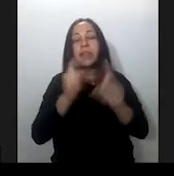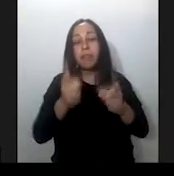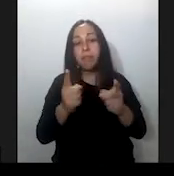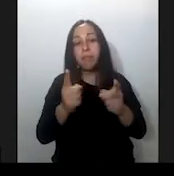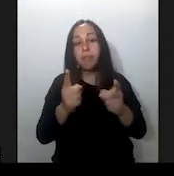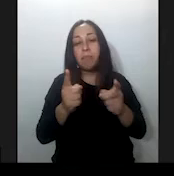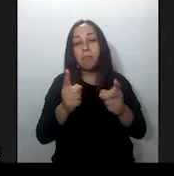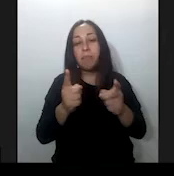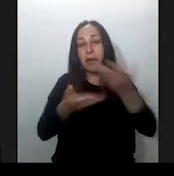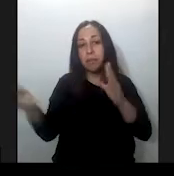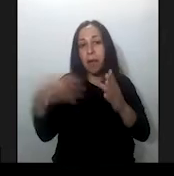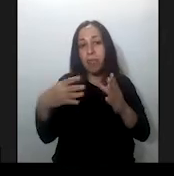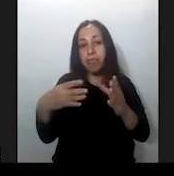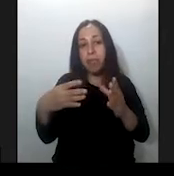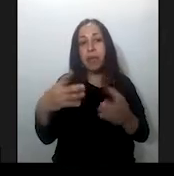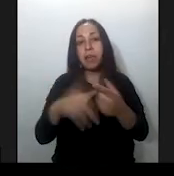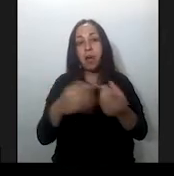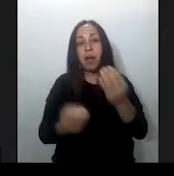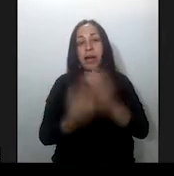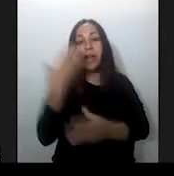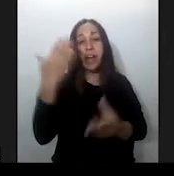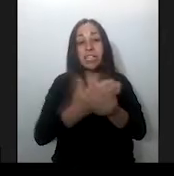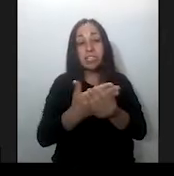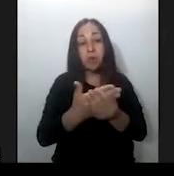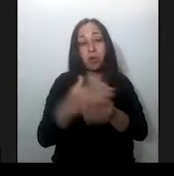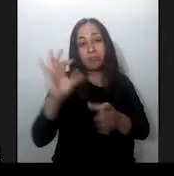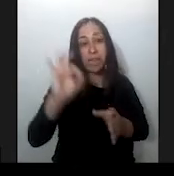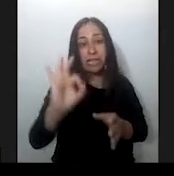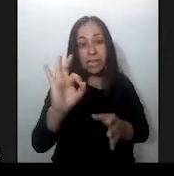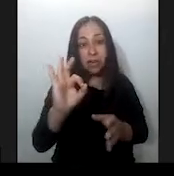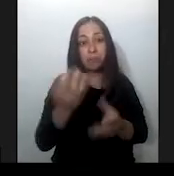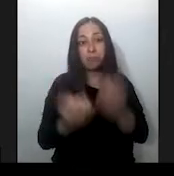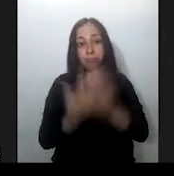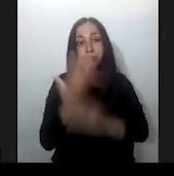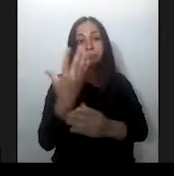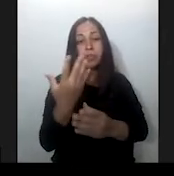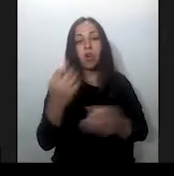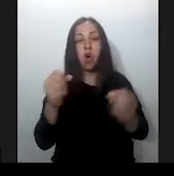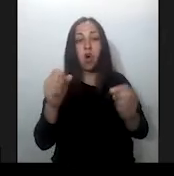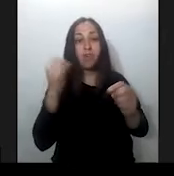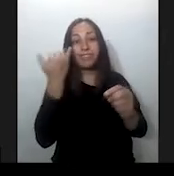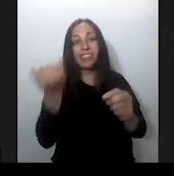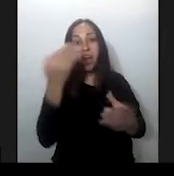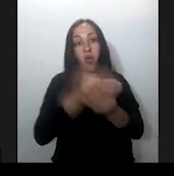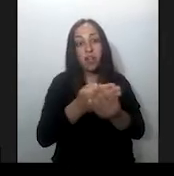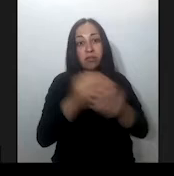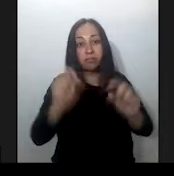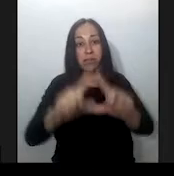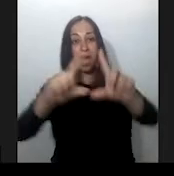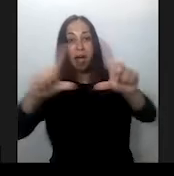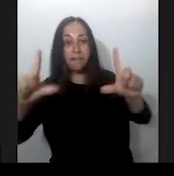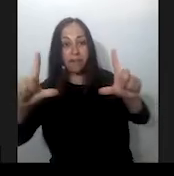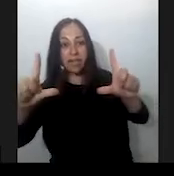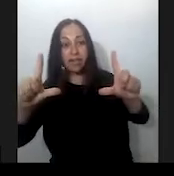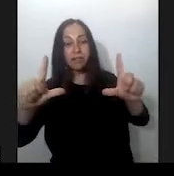que han compartido con nosotros la posibilidad de crear archivos desde cero. Bien, abrirlo, alguno que ya existe y bueno, algunas cuestiones de